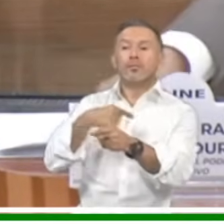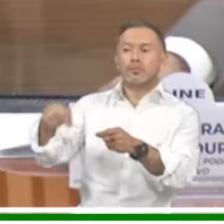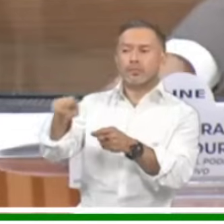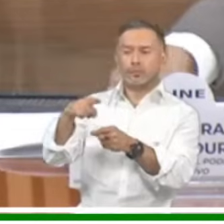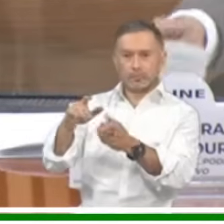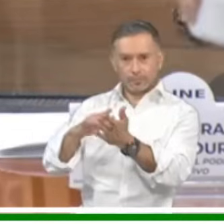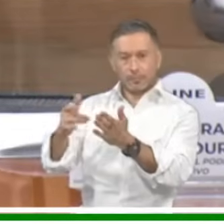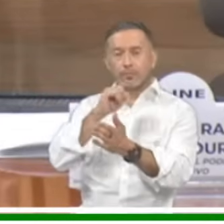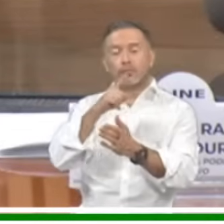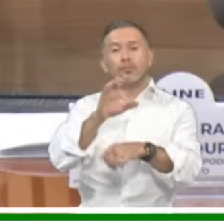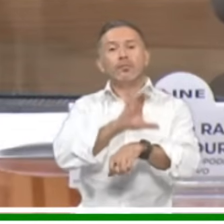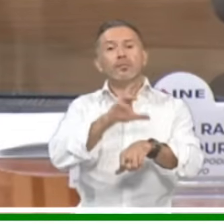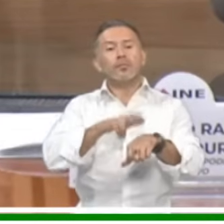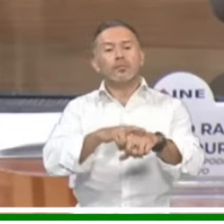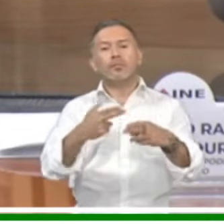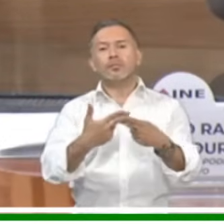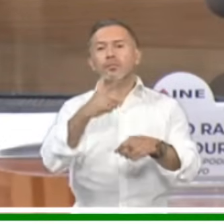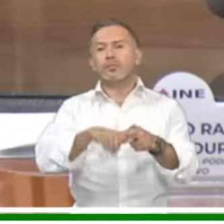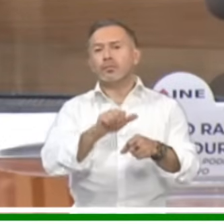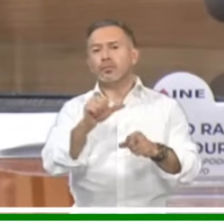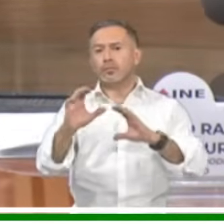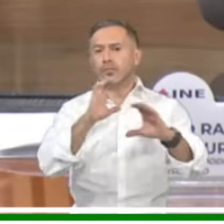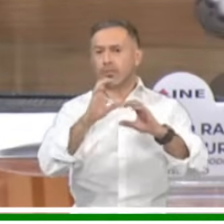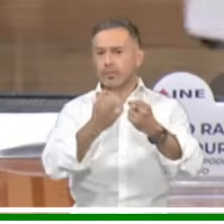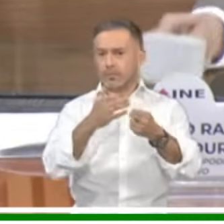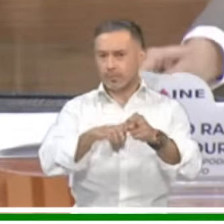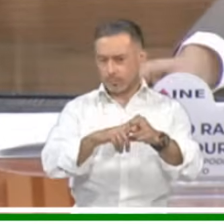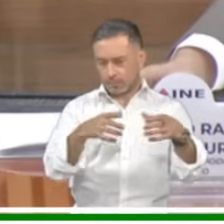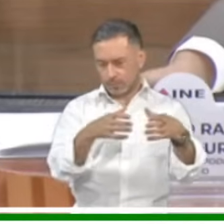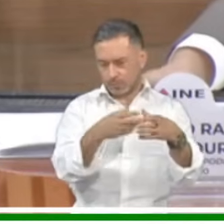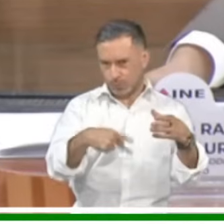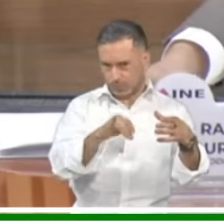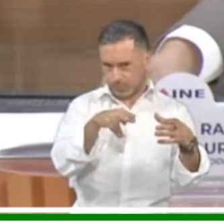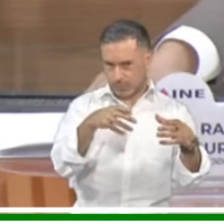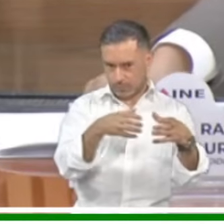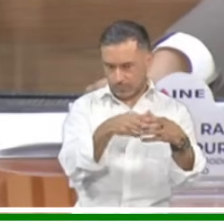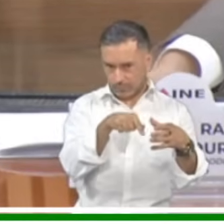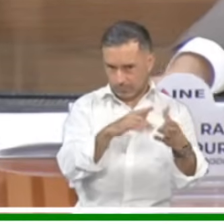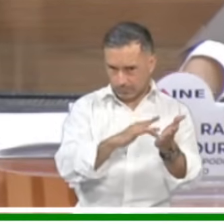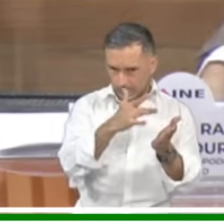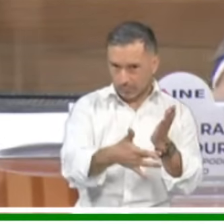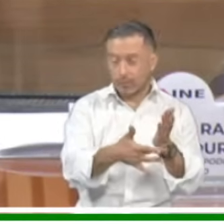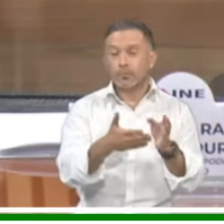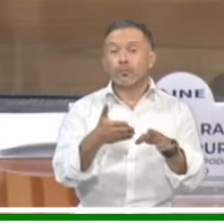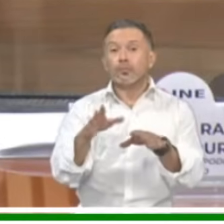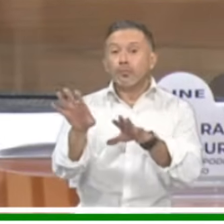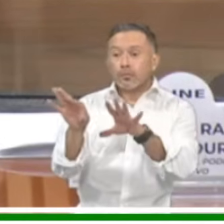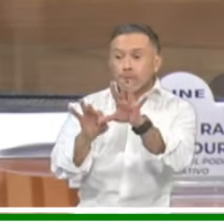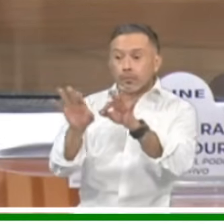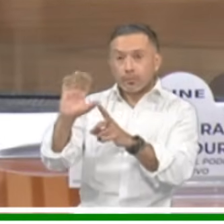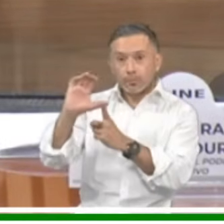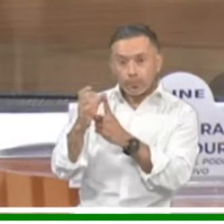a la Coordinación Nacional de Comunicación Social de este instituto, comisión que desde su conformación ha venido